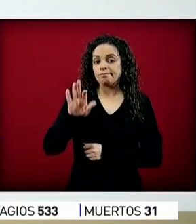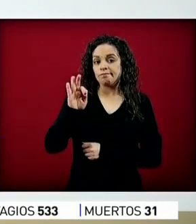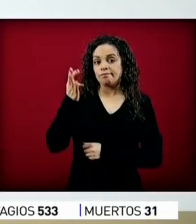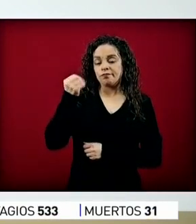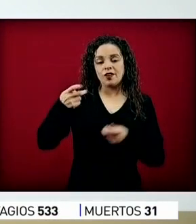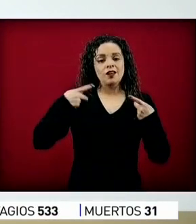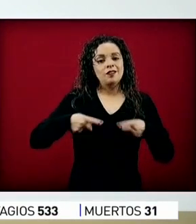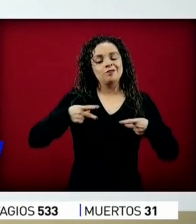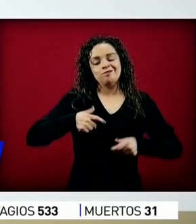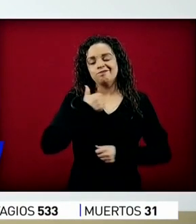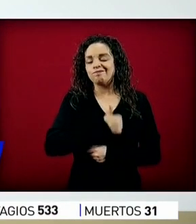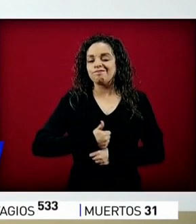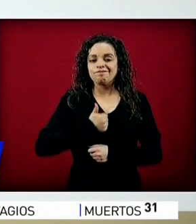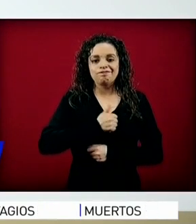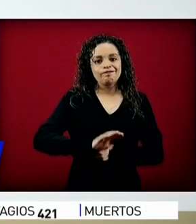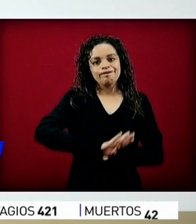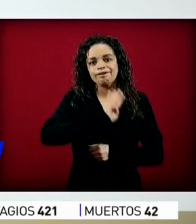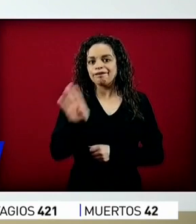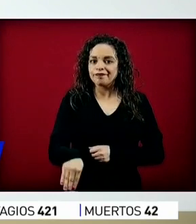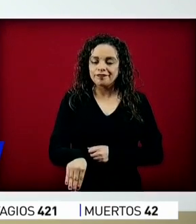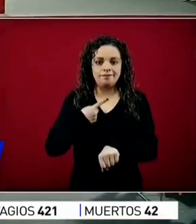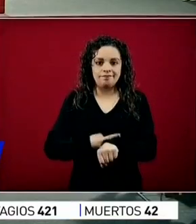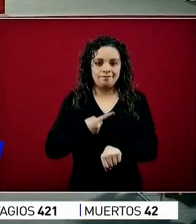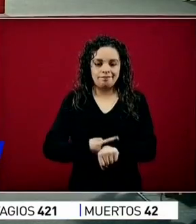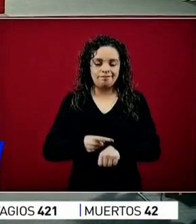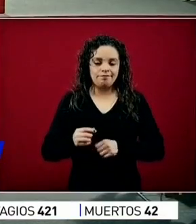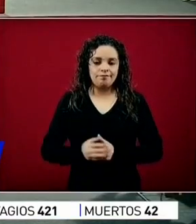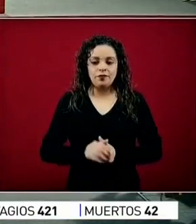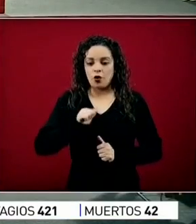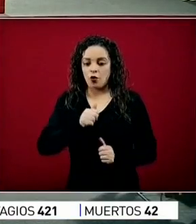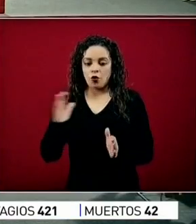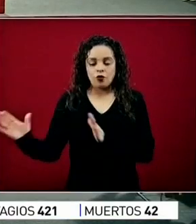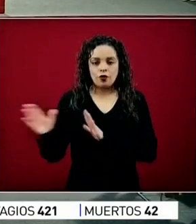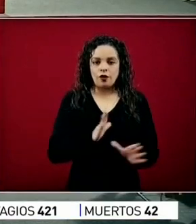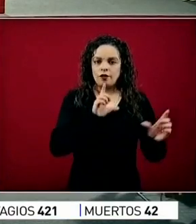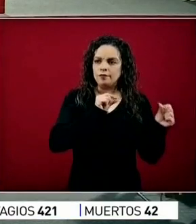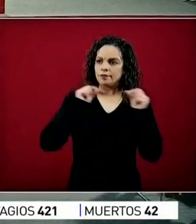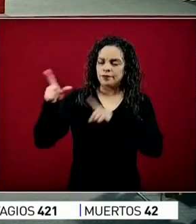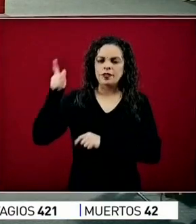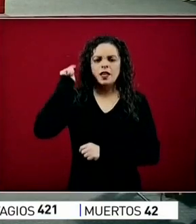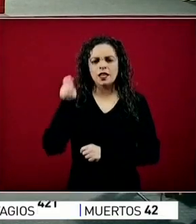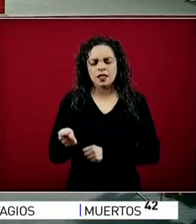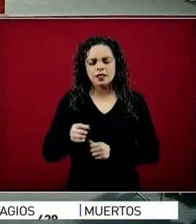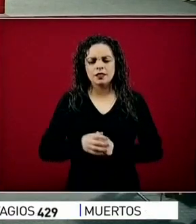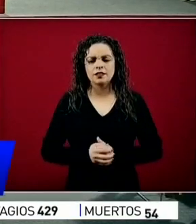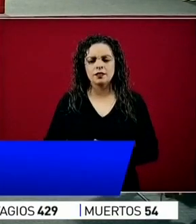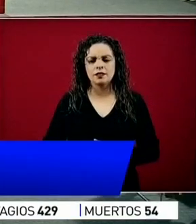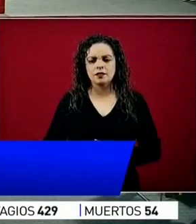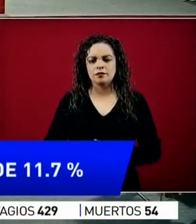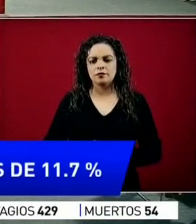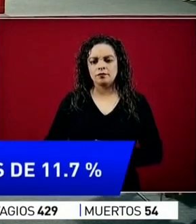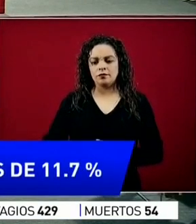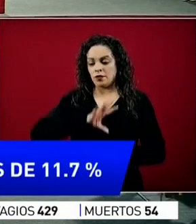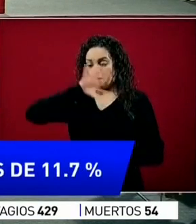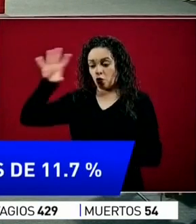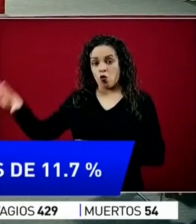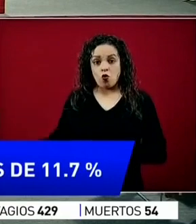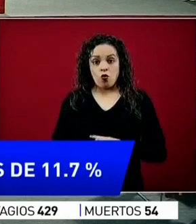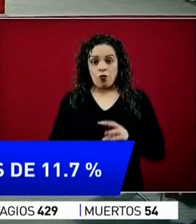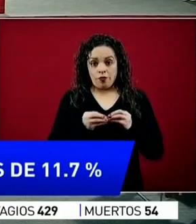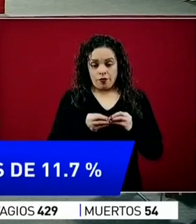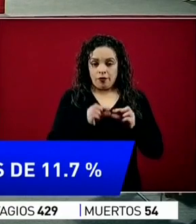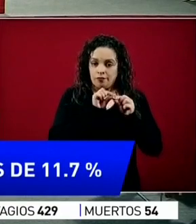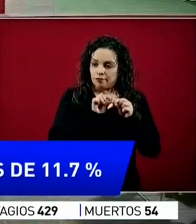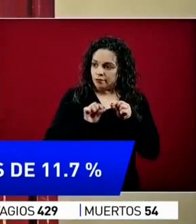14.649 las personas que lamentablemente han perdido la vida. La tasa de letalidad de la enfermedad en el país es de 11.7%, mientras